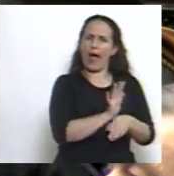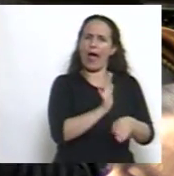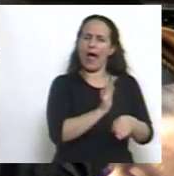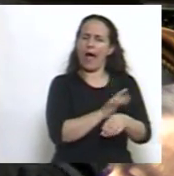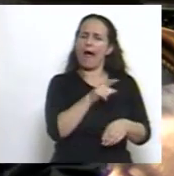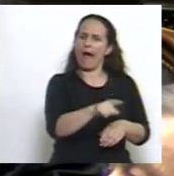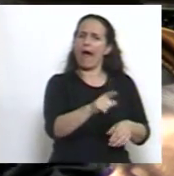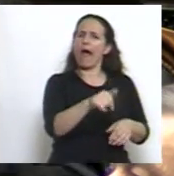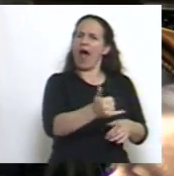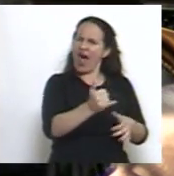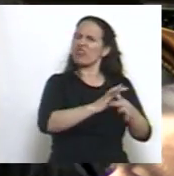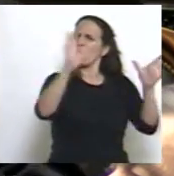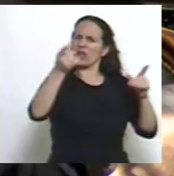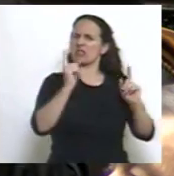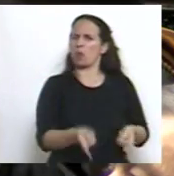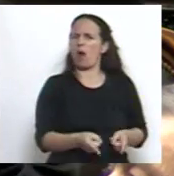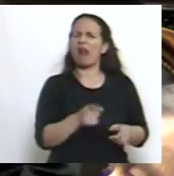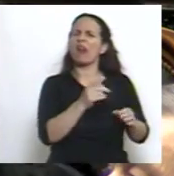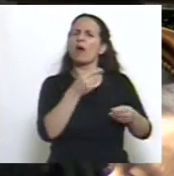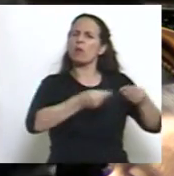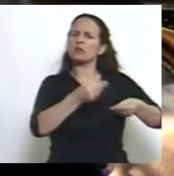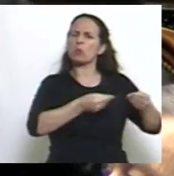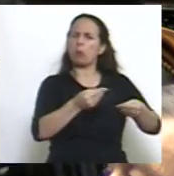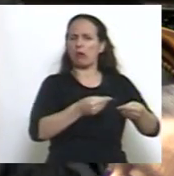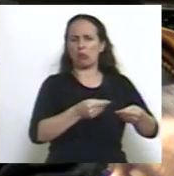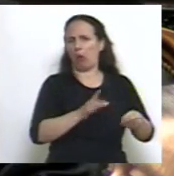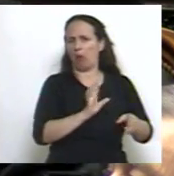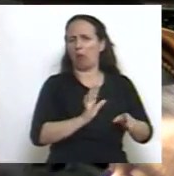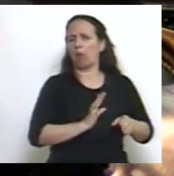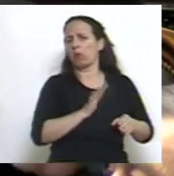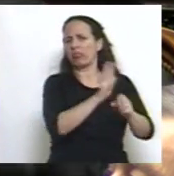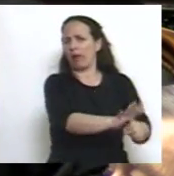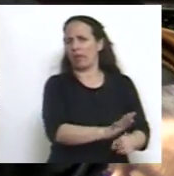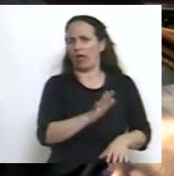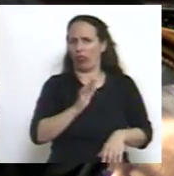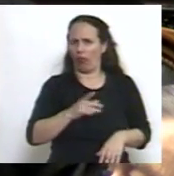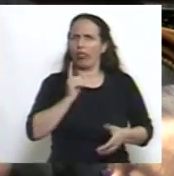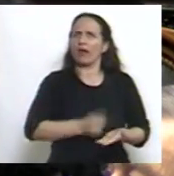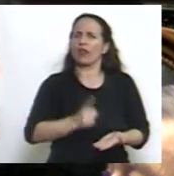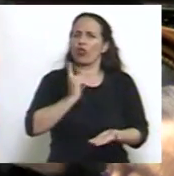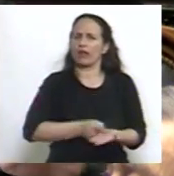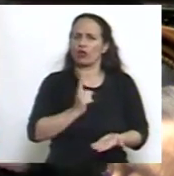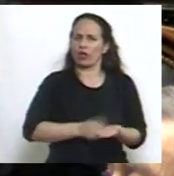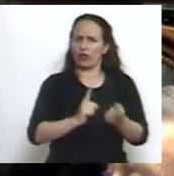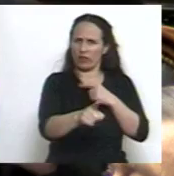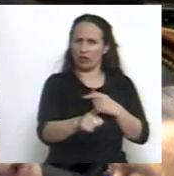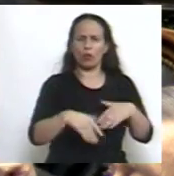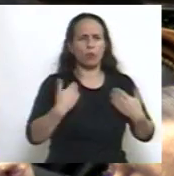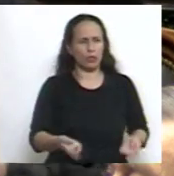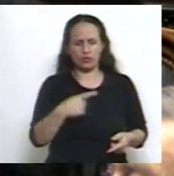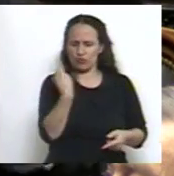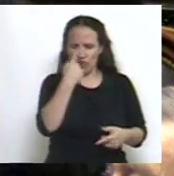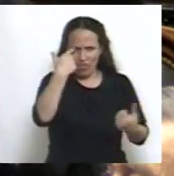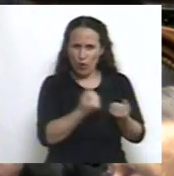del pueblo argentino la discusión del presupuesto durante 12 años. Por estas razones no convalidamos ni los